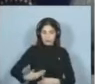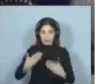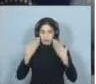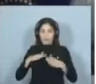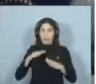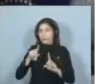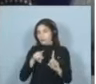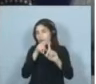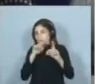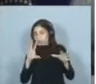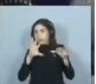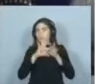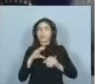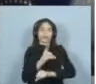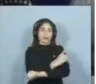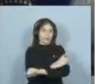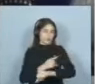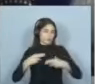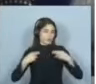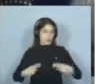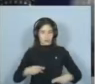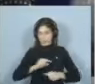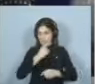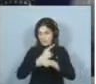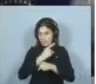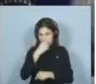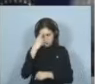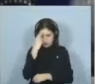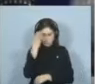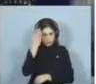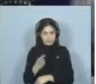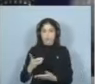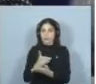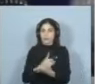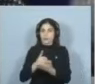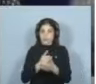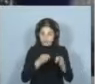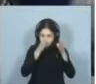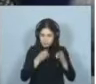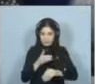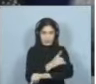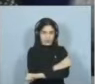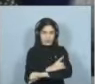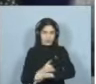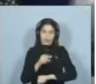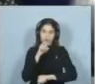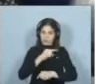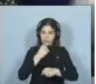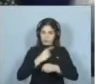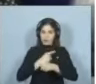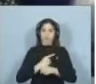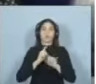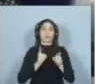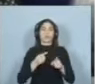humanos, la institucionalidad democrática y el Estado de Derecho. Nos preocupa también el avance de autoritarismos y